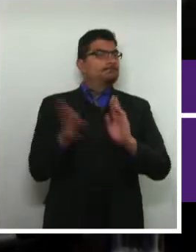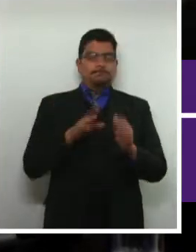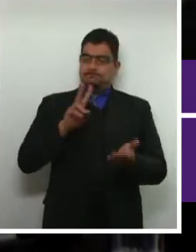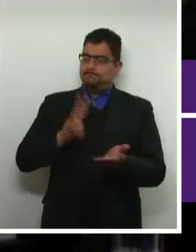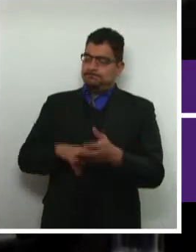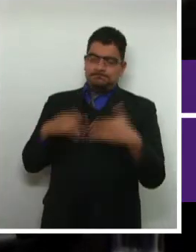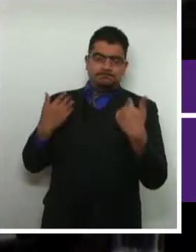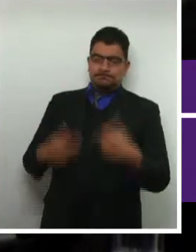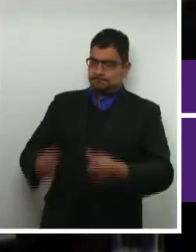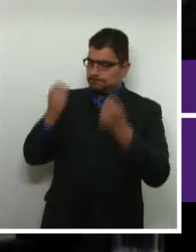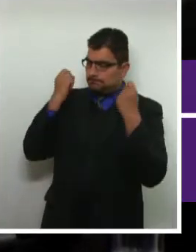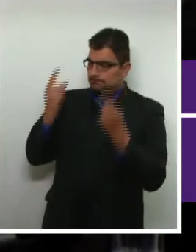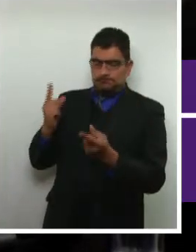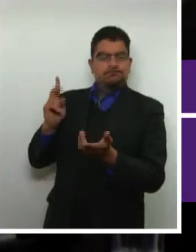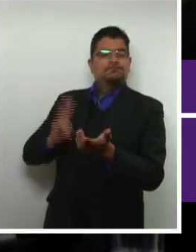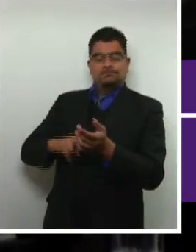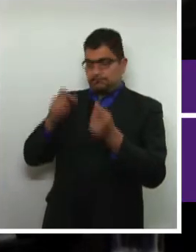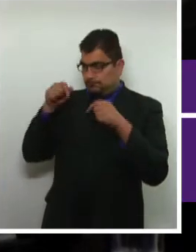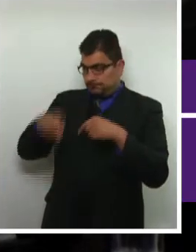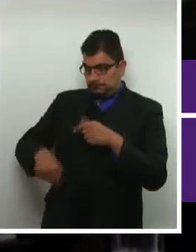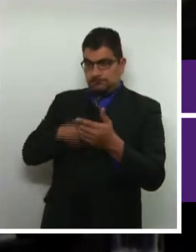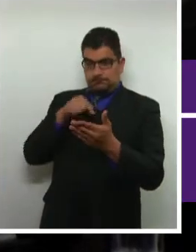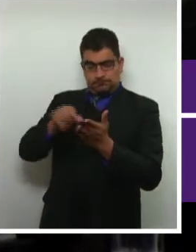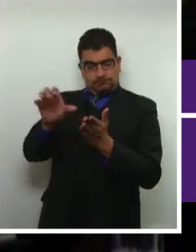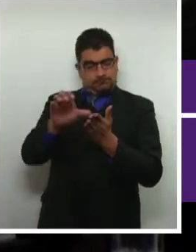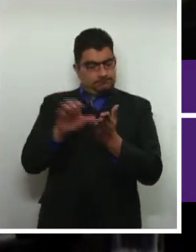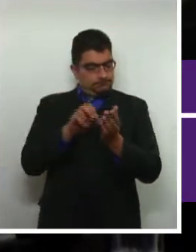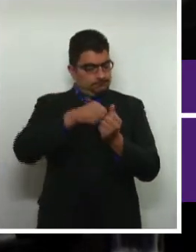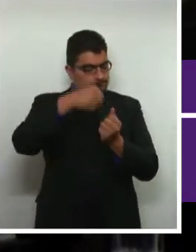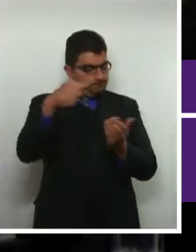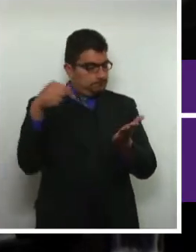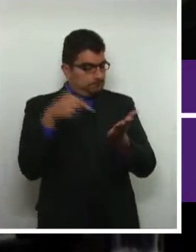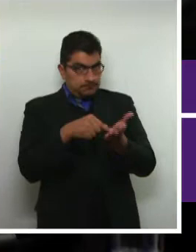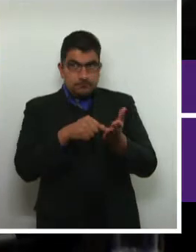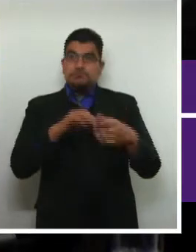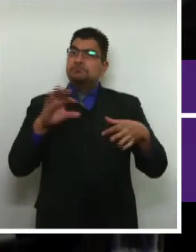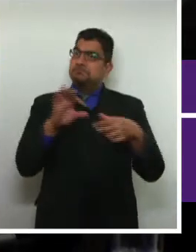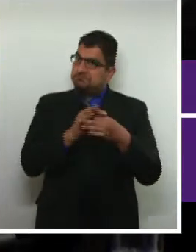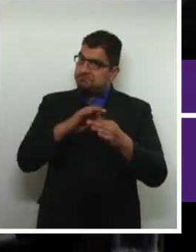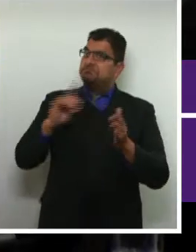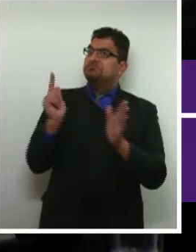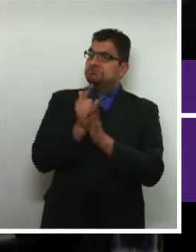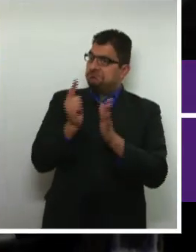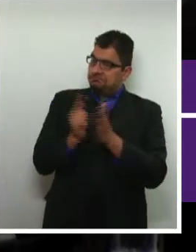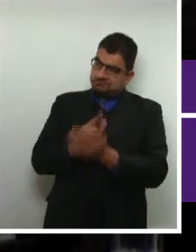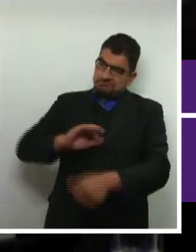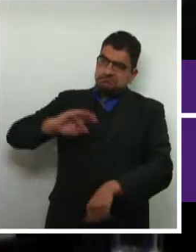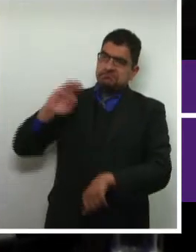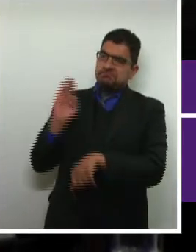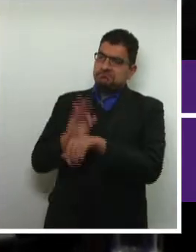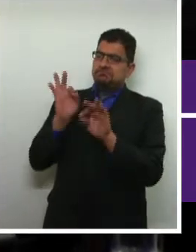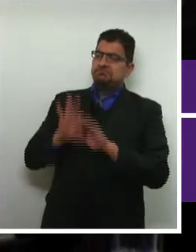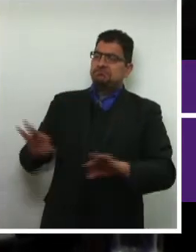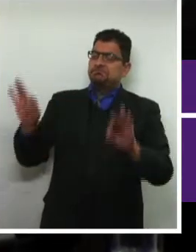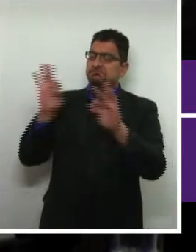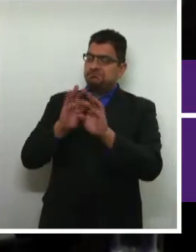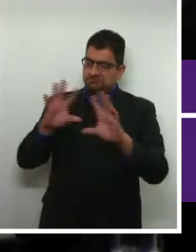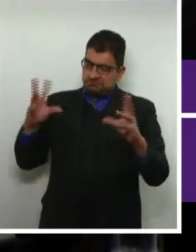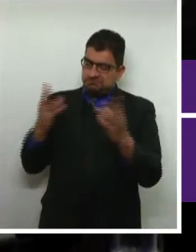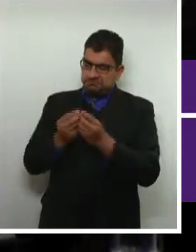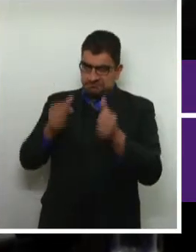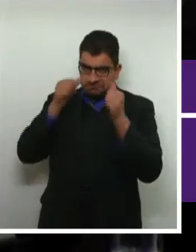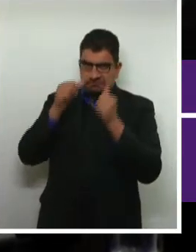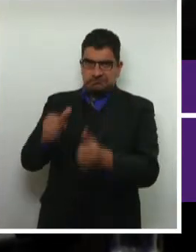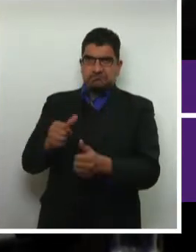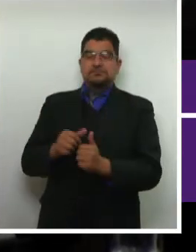es digno de reconocimiento que en esta Constitución tenga esta relevancia y esta importancia del cuidado de